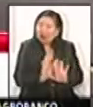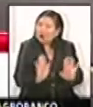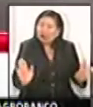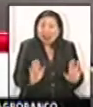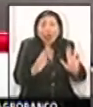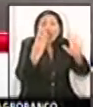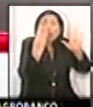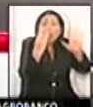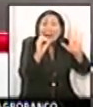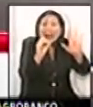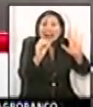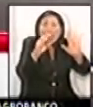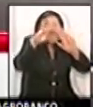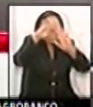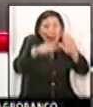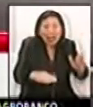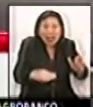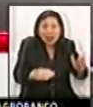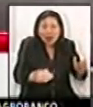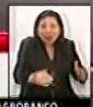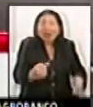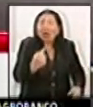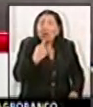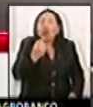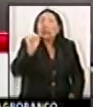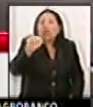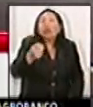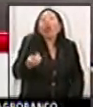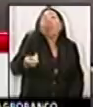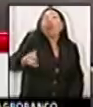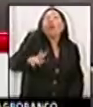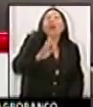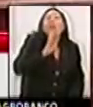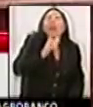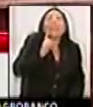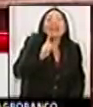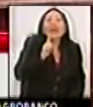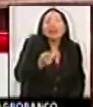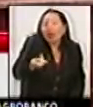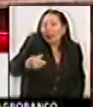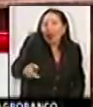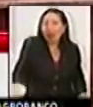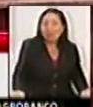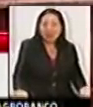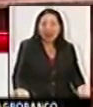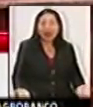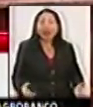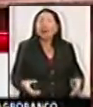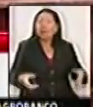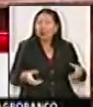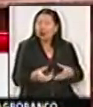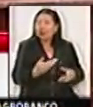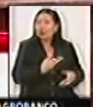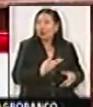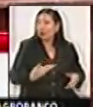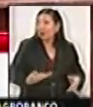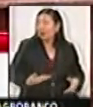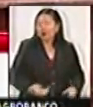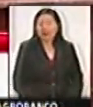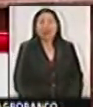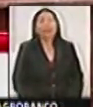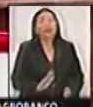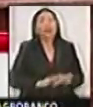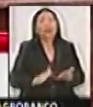sino 90, presidente, y habían prometido duplicarlo. Entonces, presidente, al presidente de la Comisión de Economía, perdón,